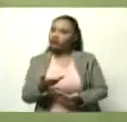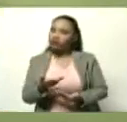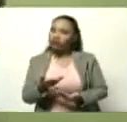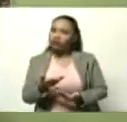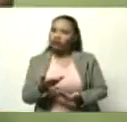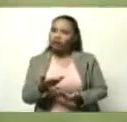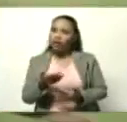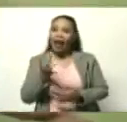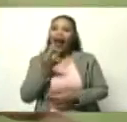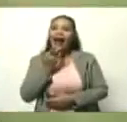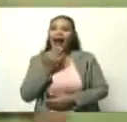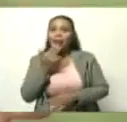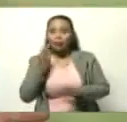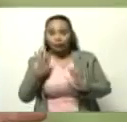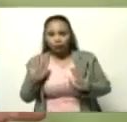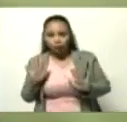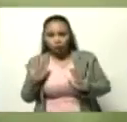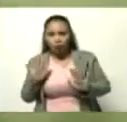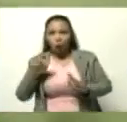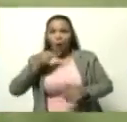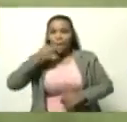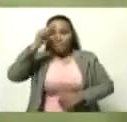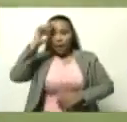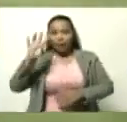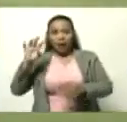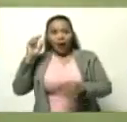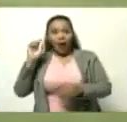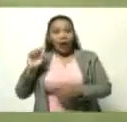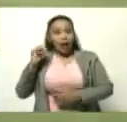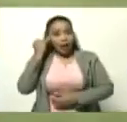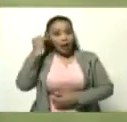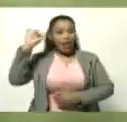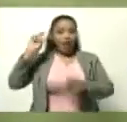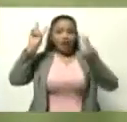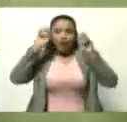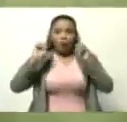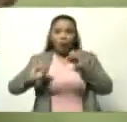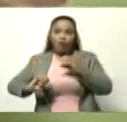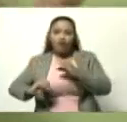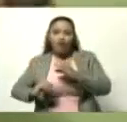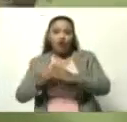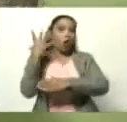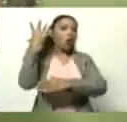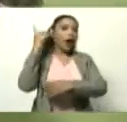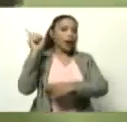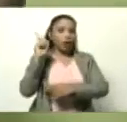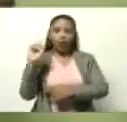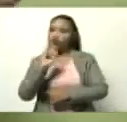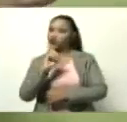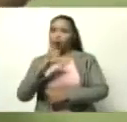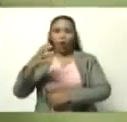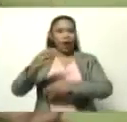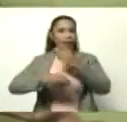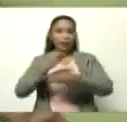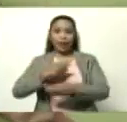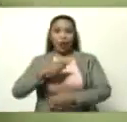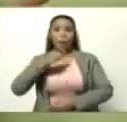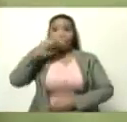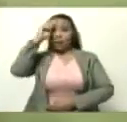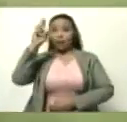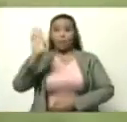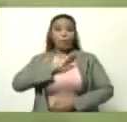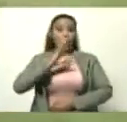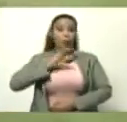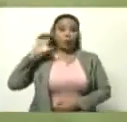por ejemplo los padres fundadores y los padres fundadores que no fueron los padres realmente los patriotas